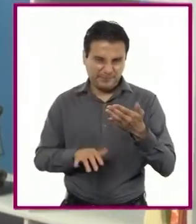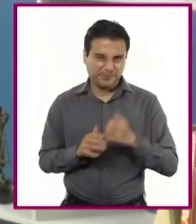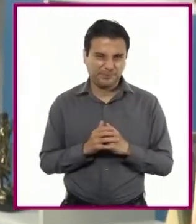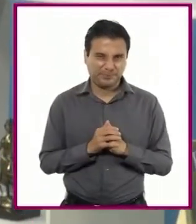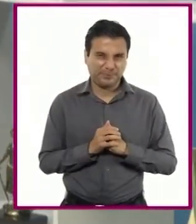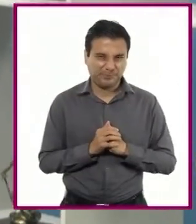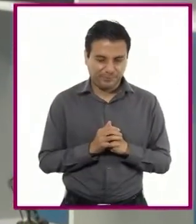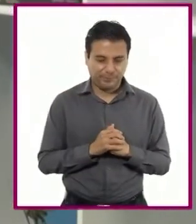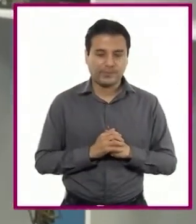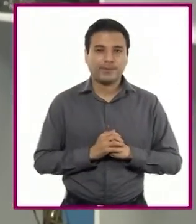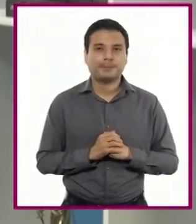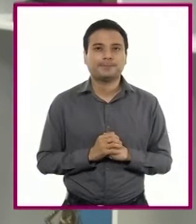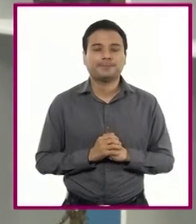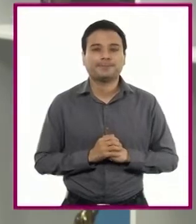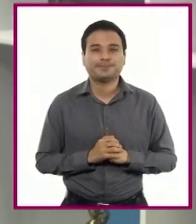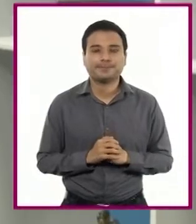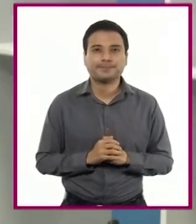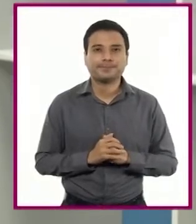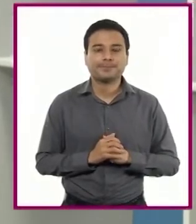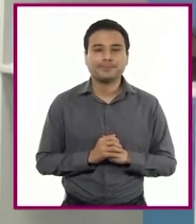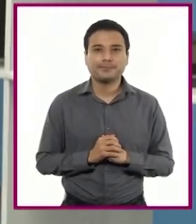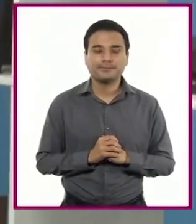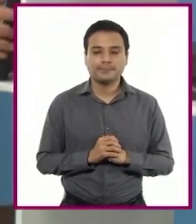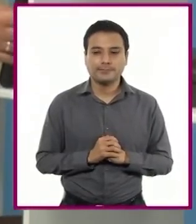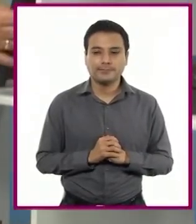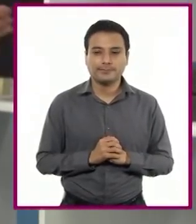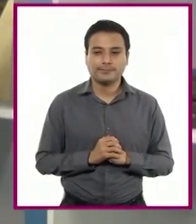el futuro de Alon Lavi.